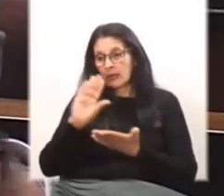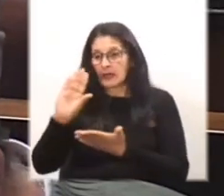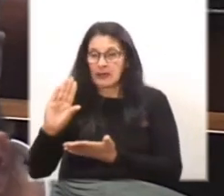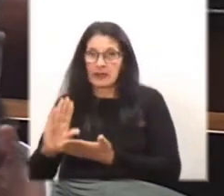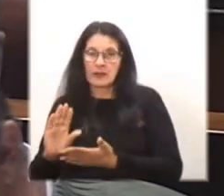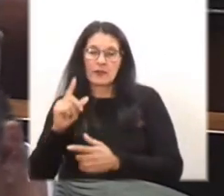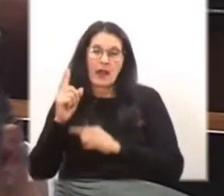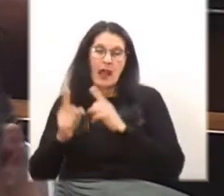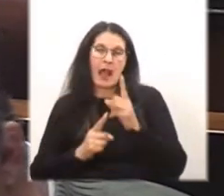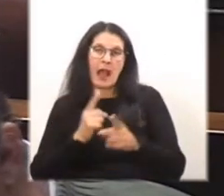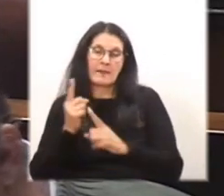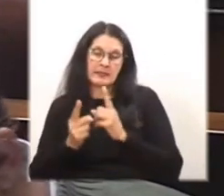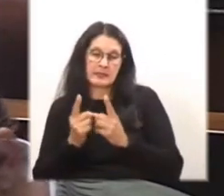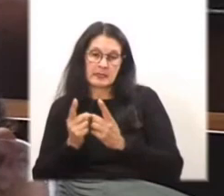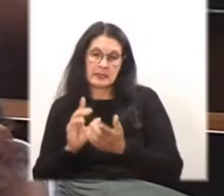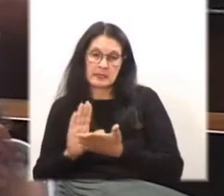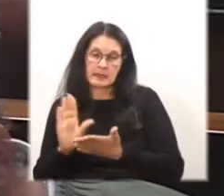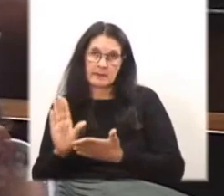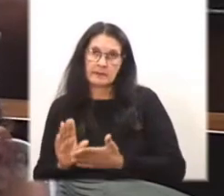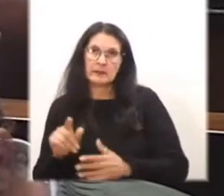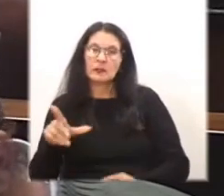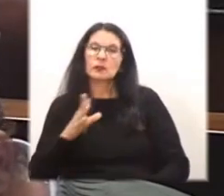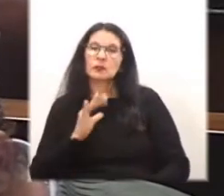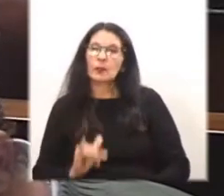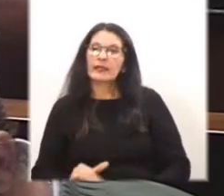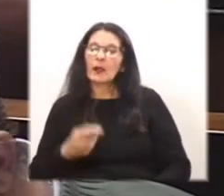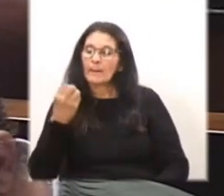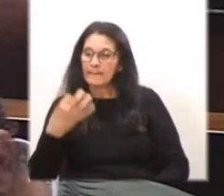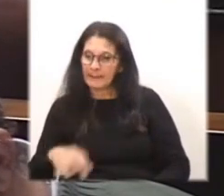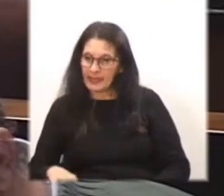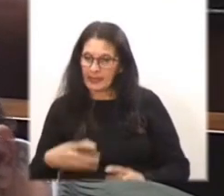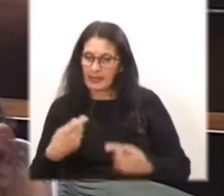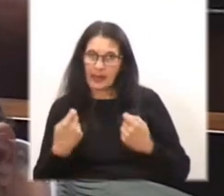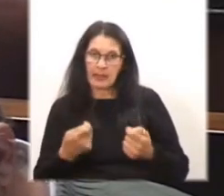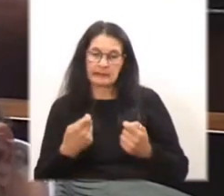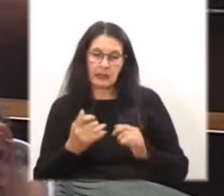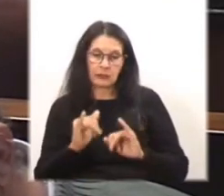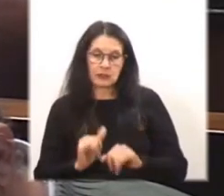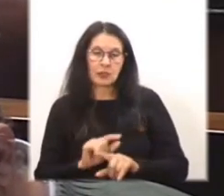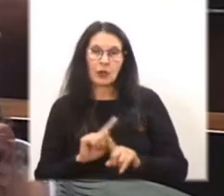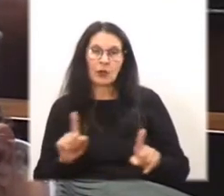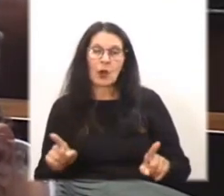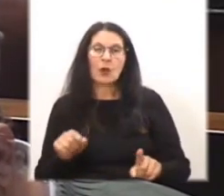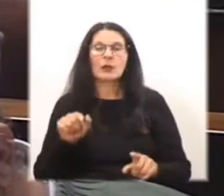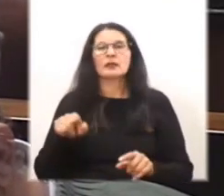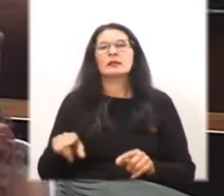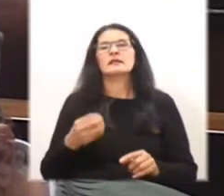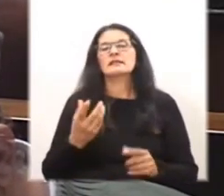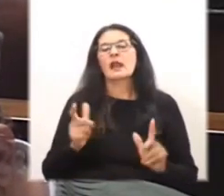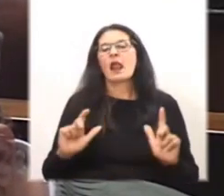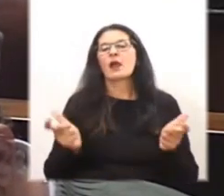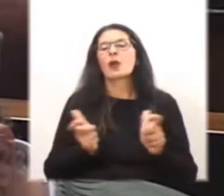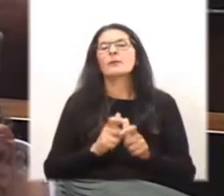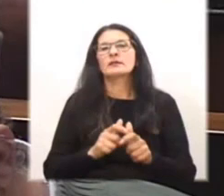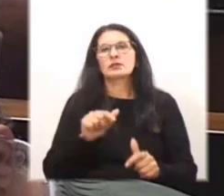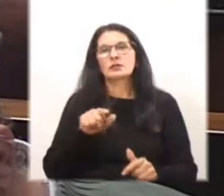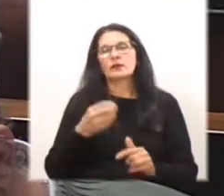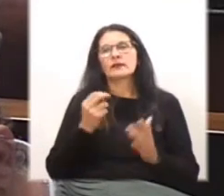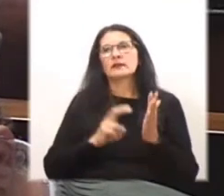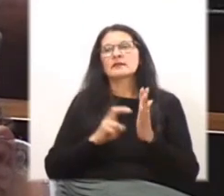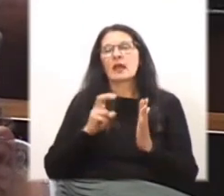veces discrecionalmente, estuvieron bien gastados o no, en función de cuál es la finalidad de la Comisión Técnica Mixta de Salto